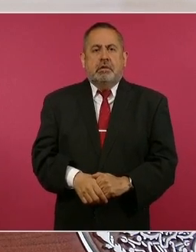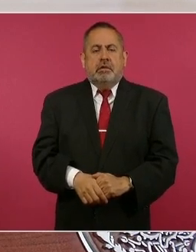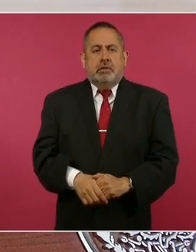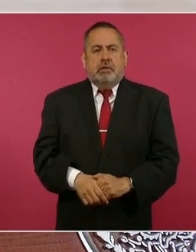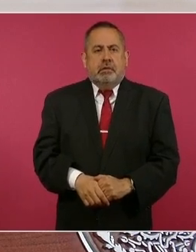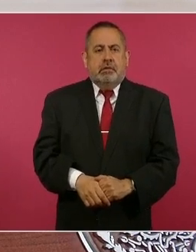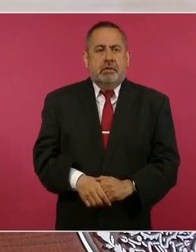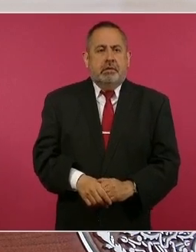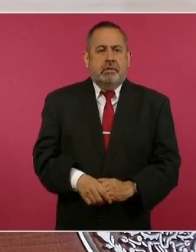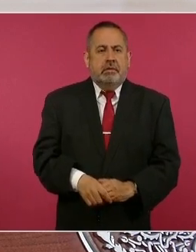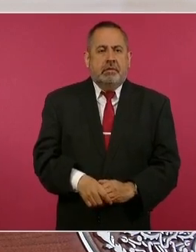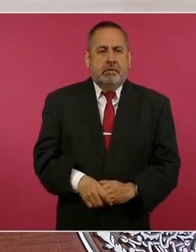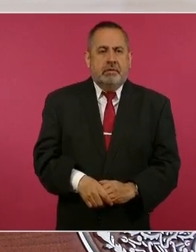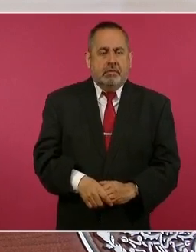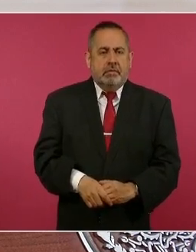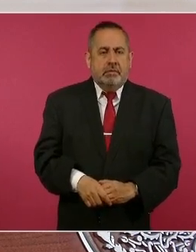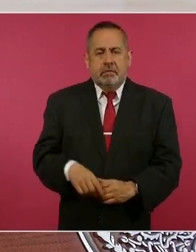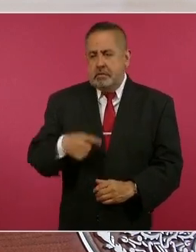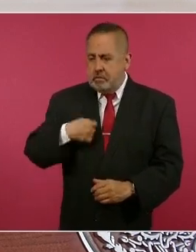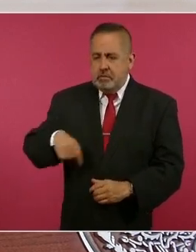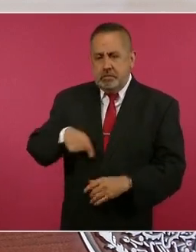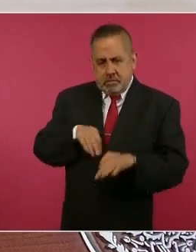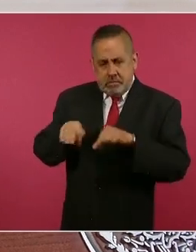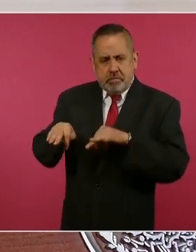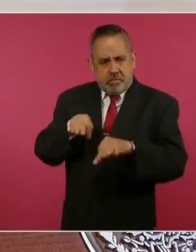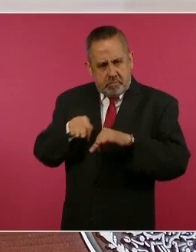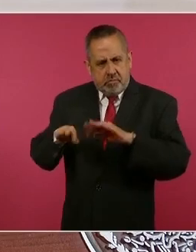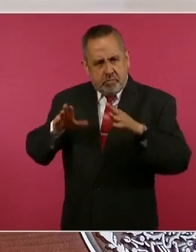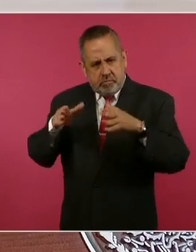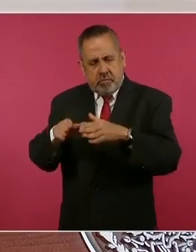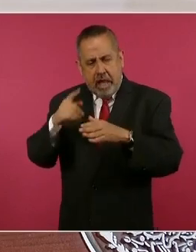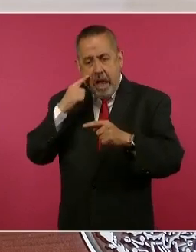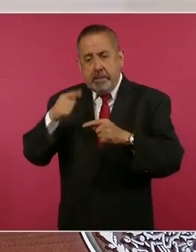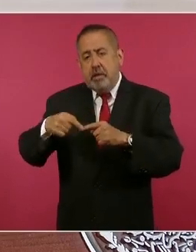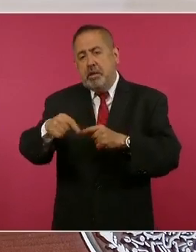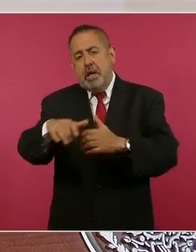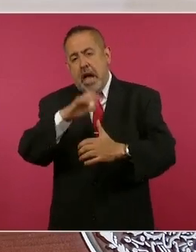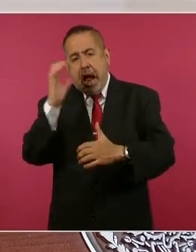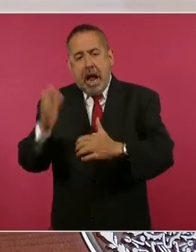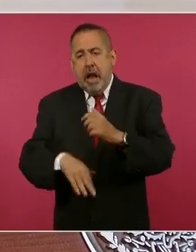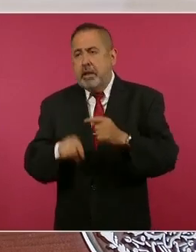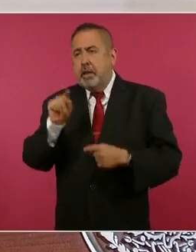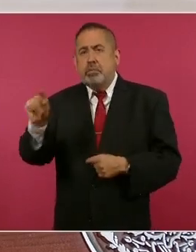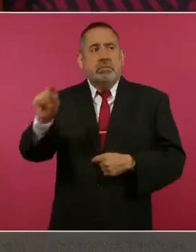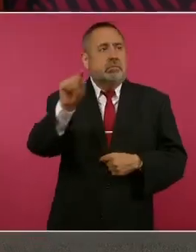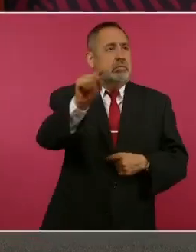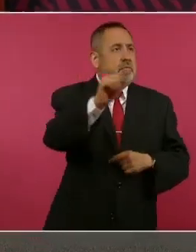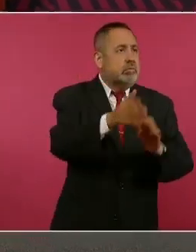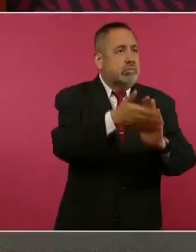pues trabajando para concluir obras.